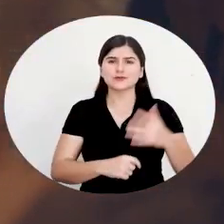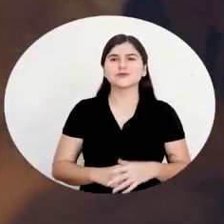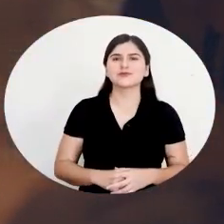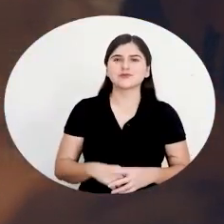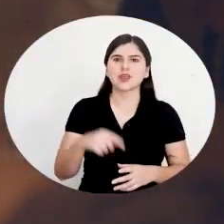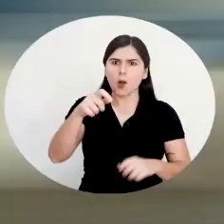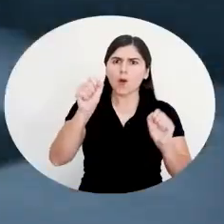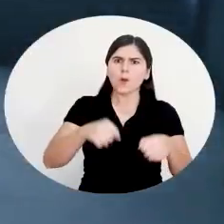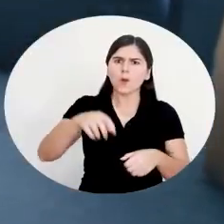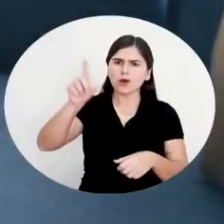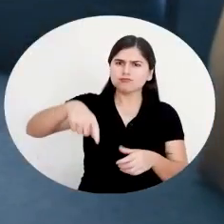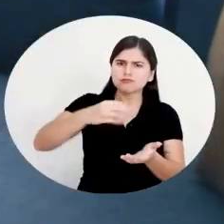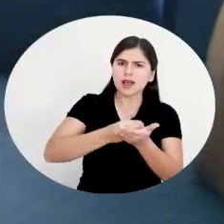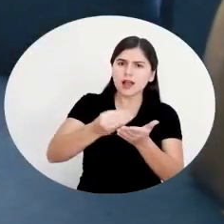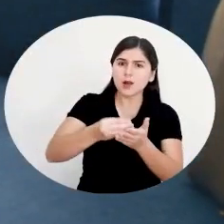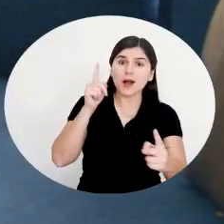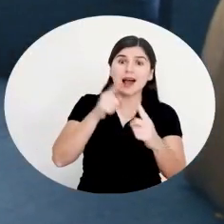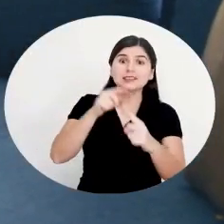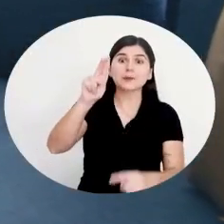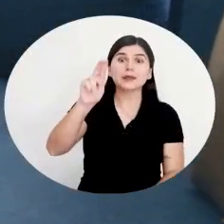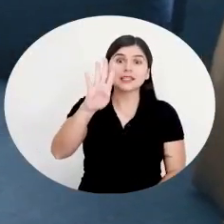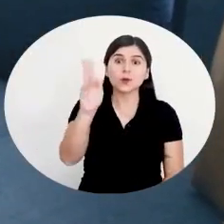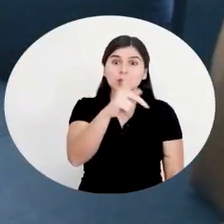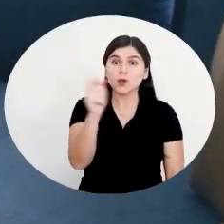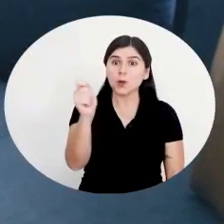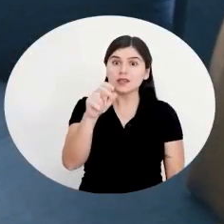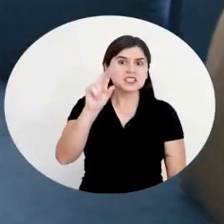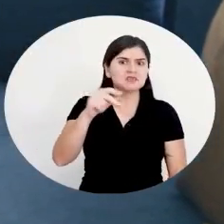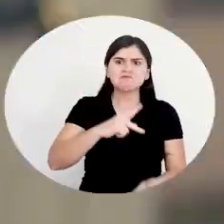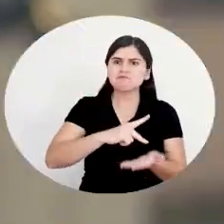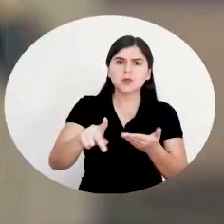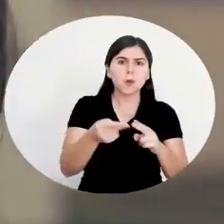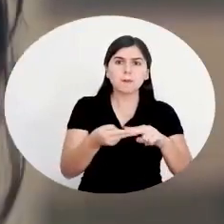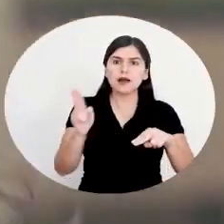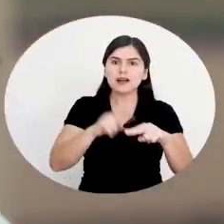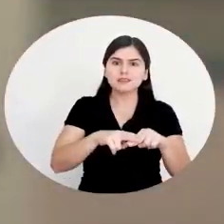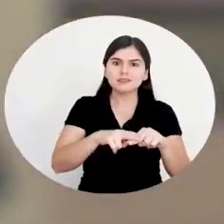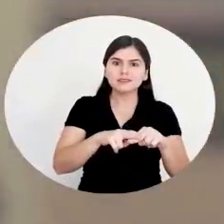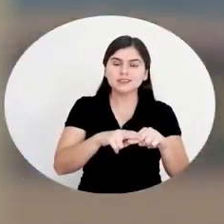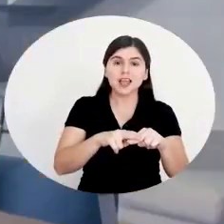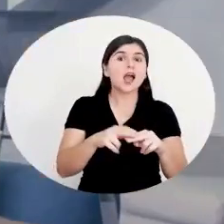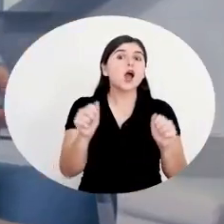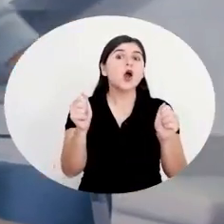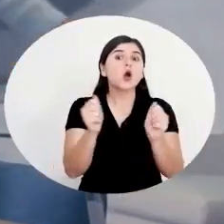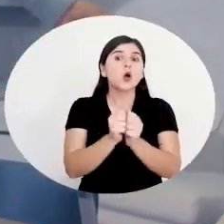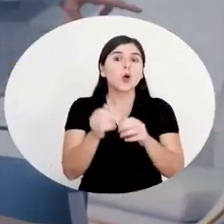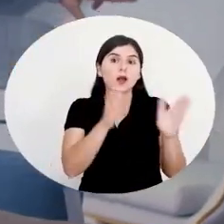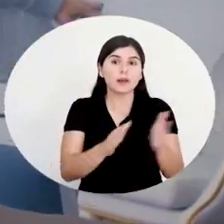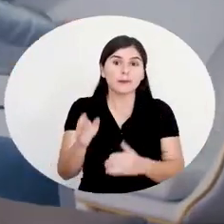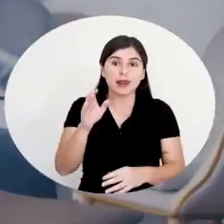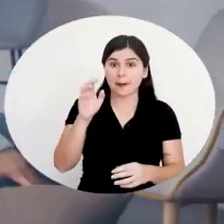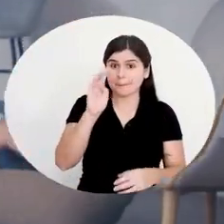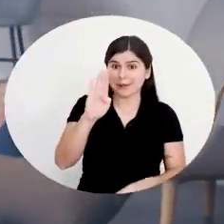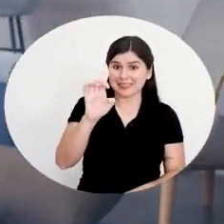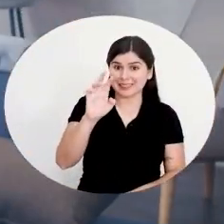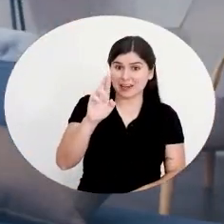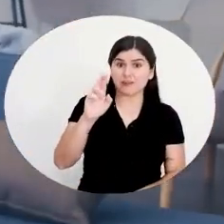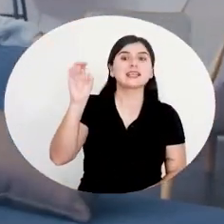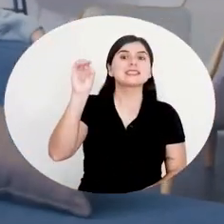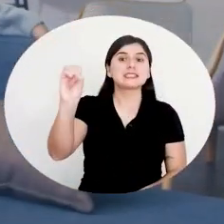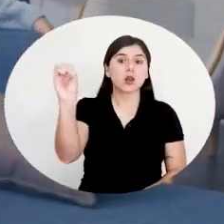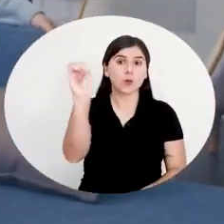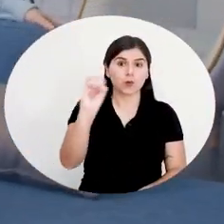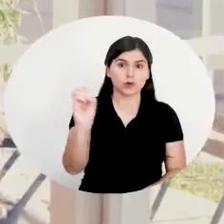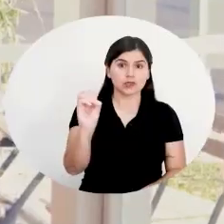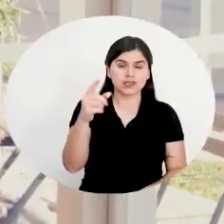restaurantes y otros comercios. Pase sus compras hasta 24 meses sin intereses con el plan BCR